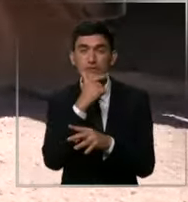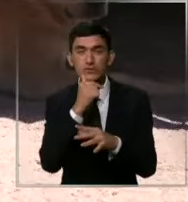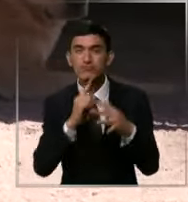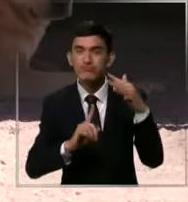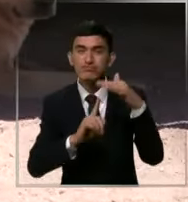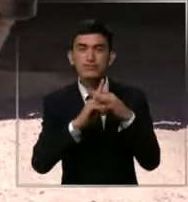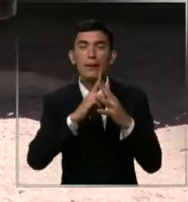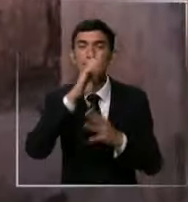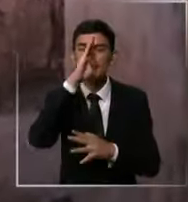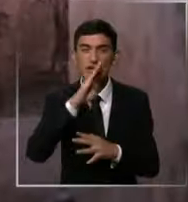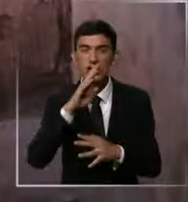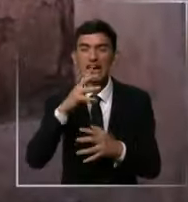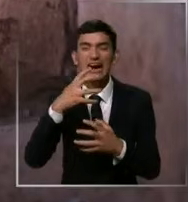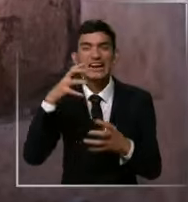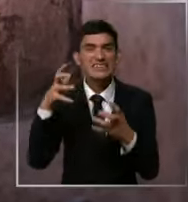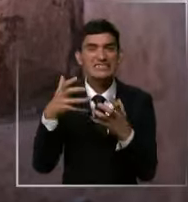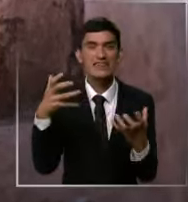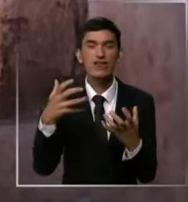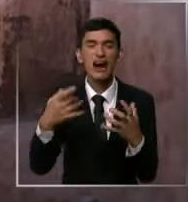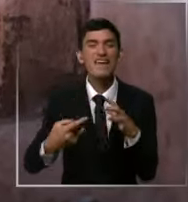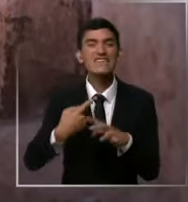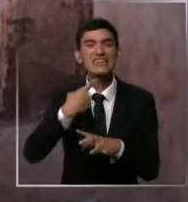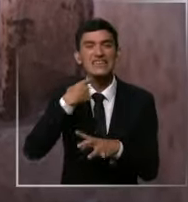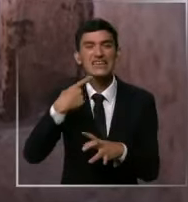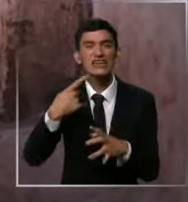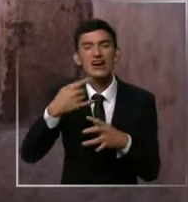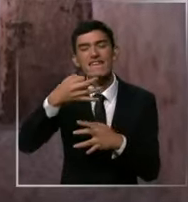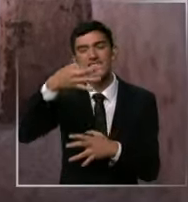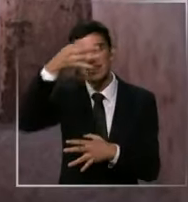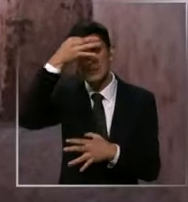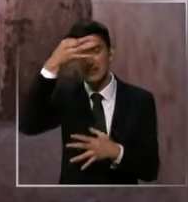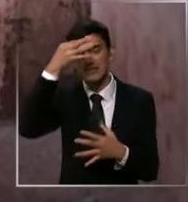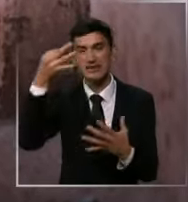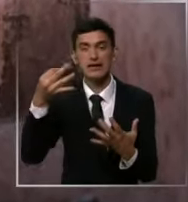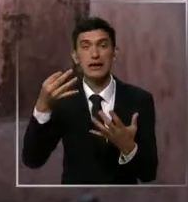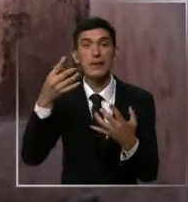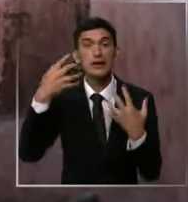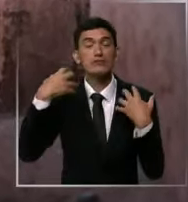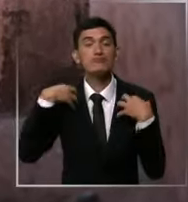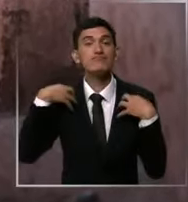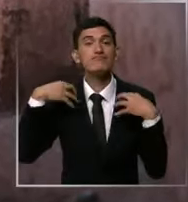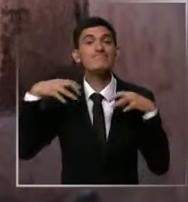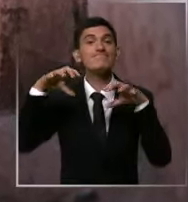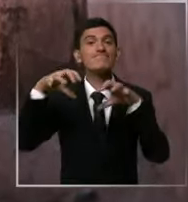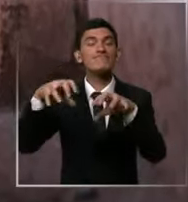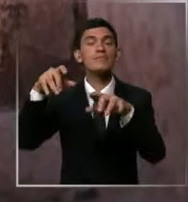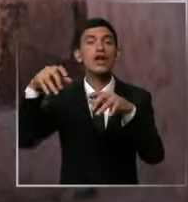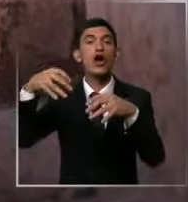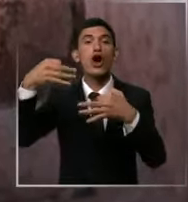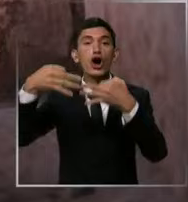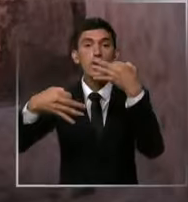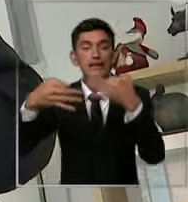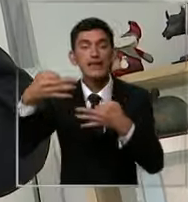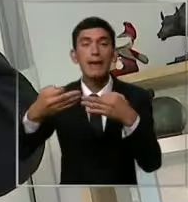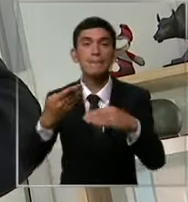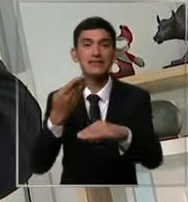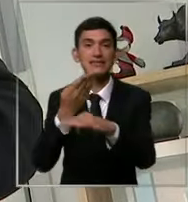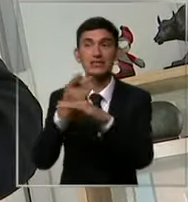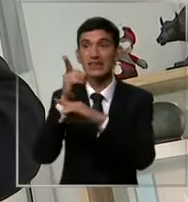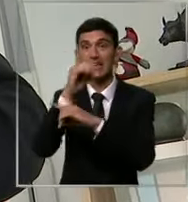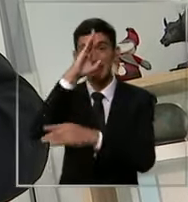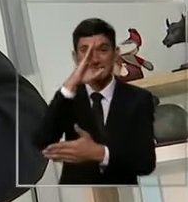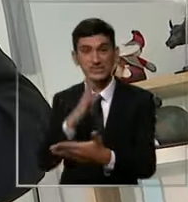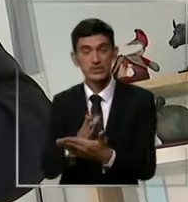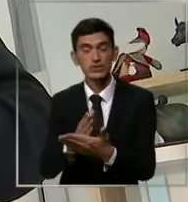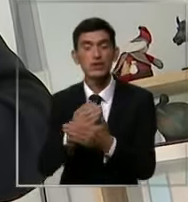perros agresivos afectados por la enfermedad de la rabia. Todo quedó en manos de la Corte de Apelaciones, cuya decisión sería crucial para determinar